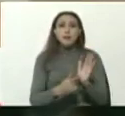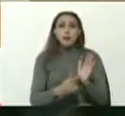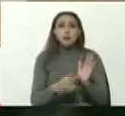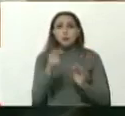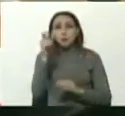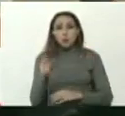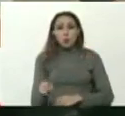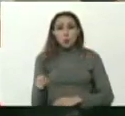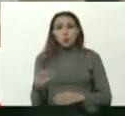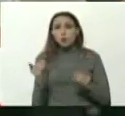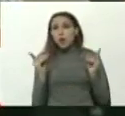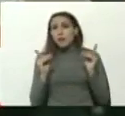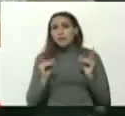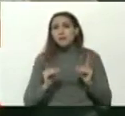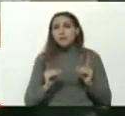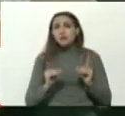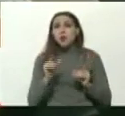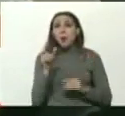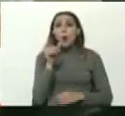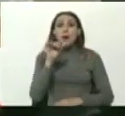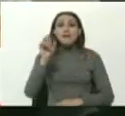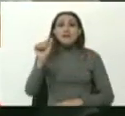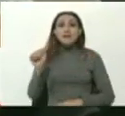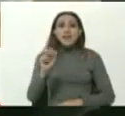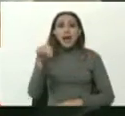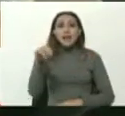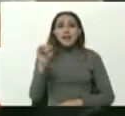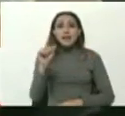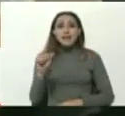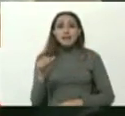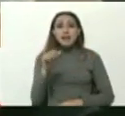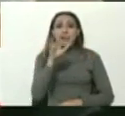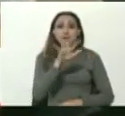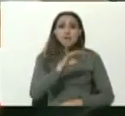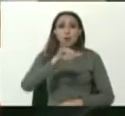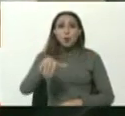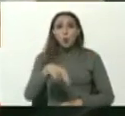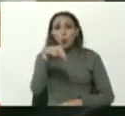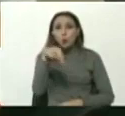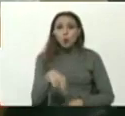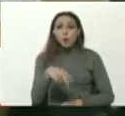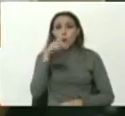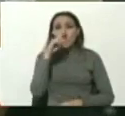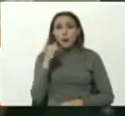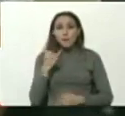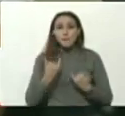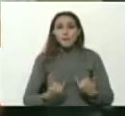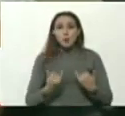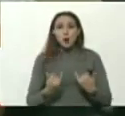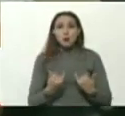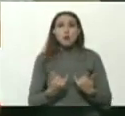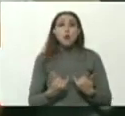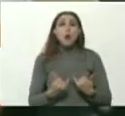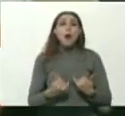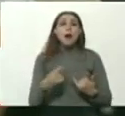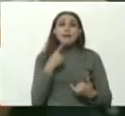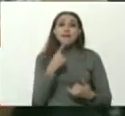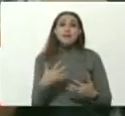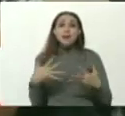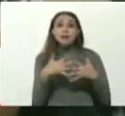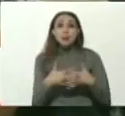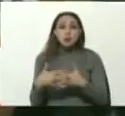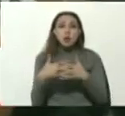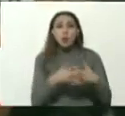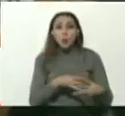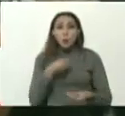medidas coercitivas, señor Idris Yasairis, el 5 de julio de 2019 indica: los Estados Unidos han venido aplicando un